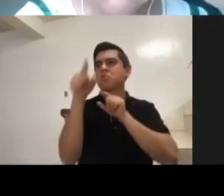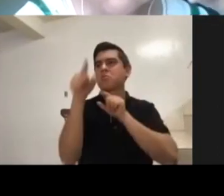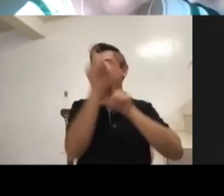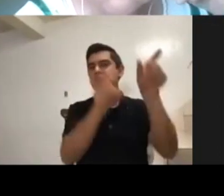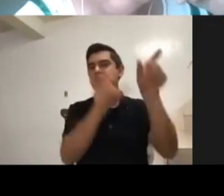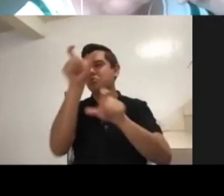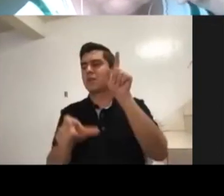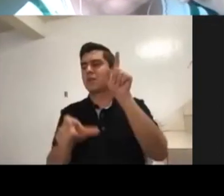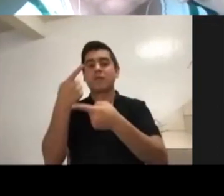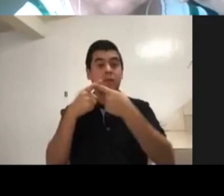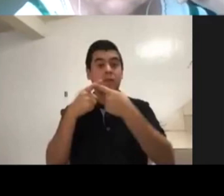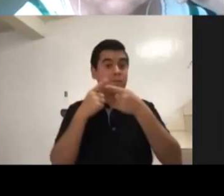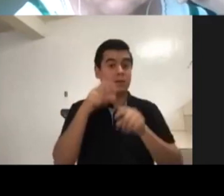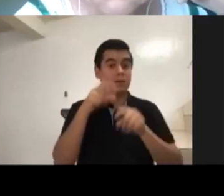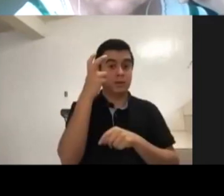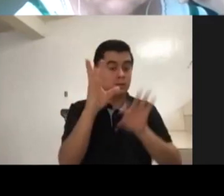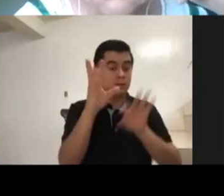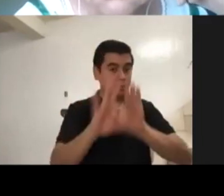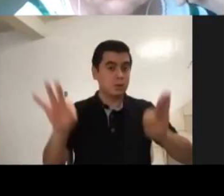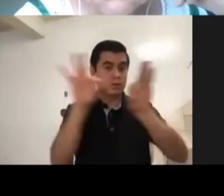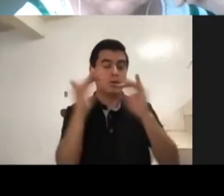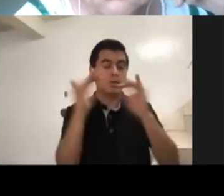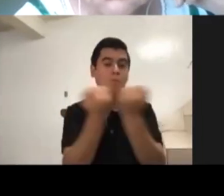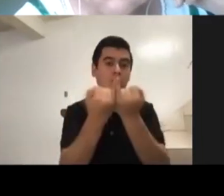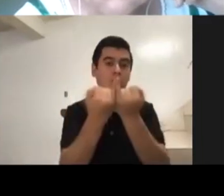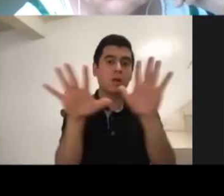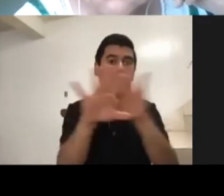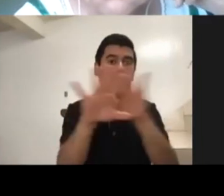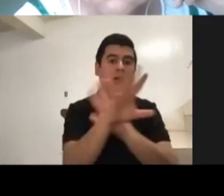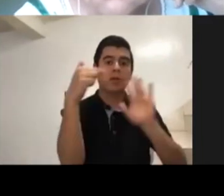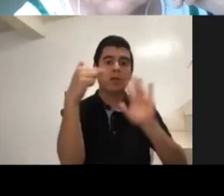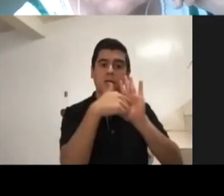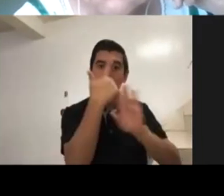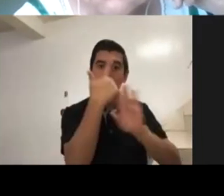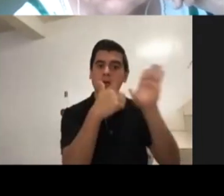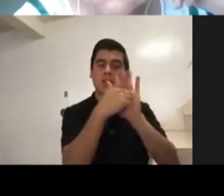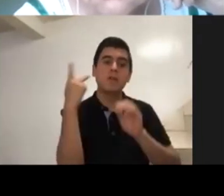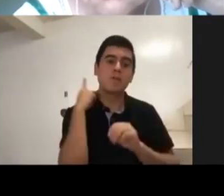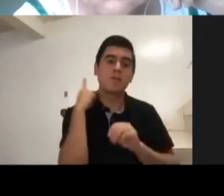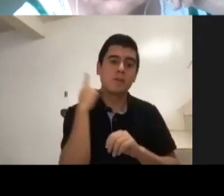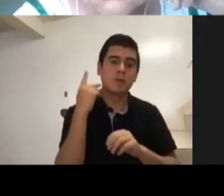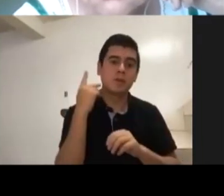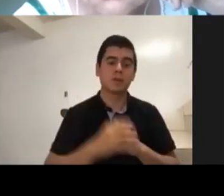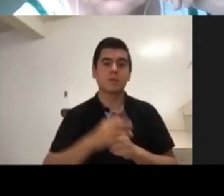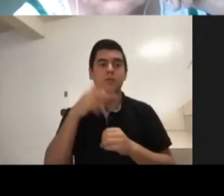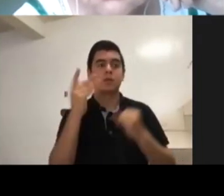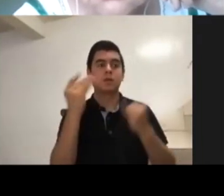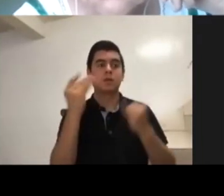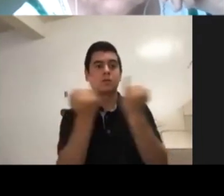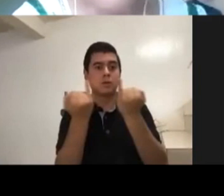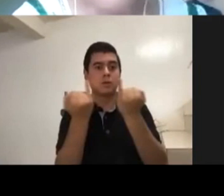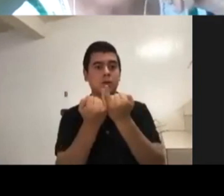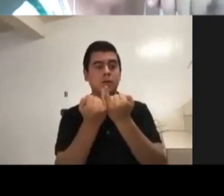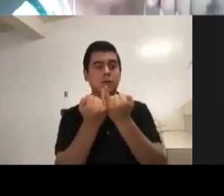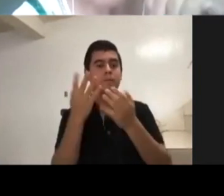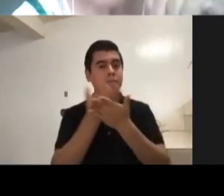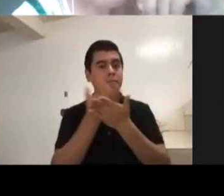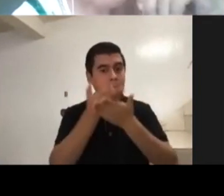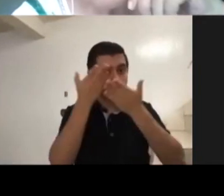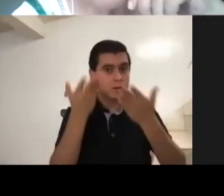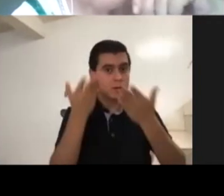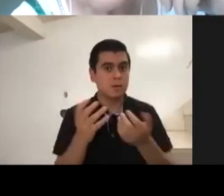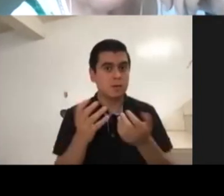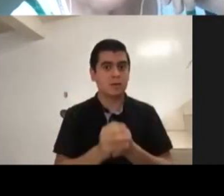las dinámicas. Para hablar de todo esto vamos a darle el espacio a nuestros